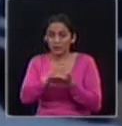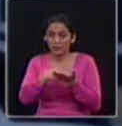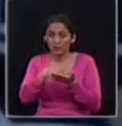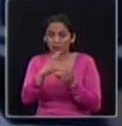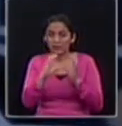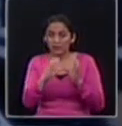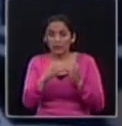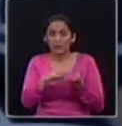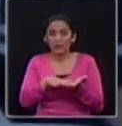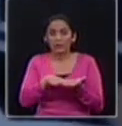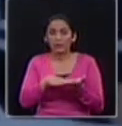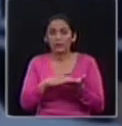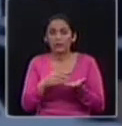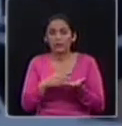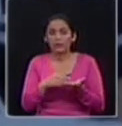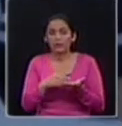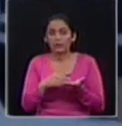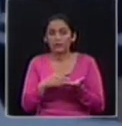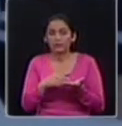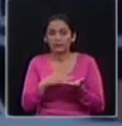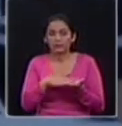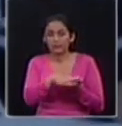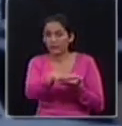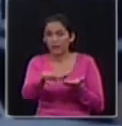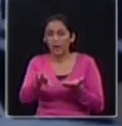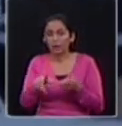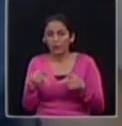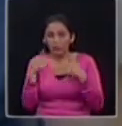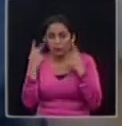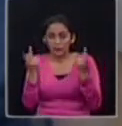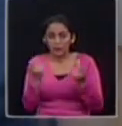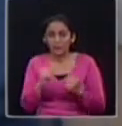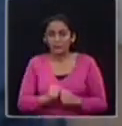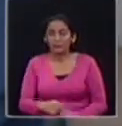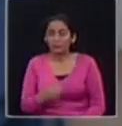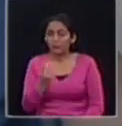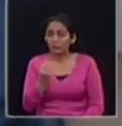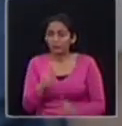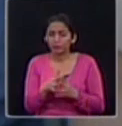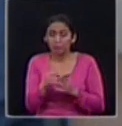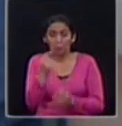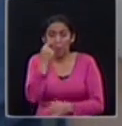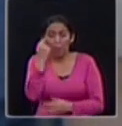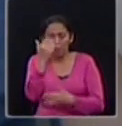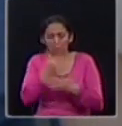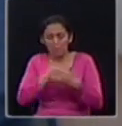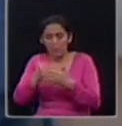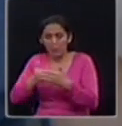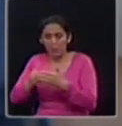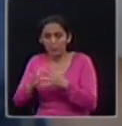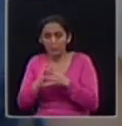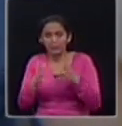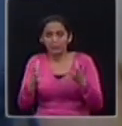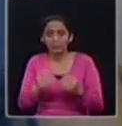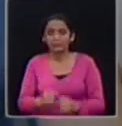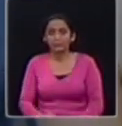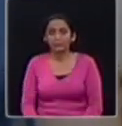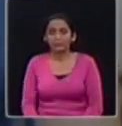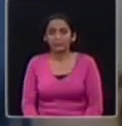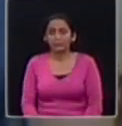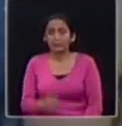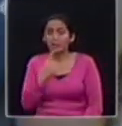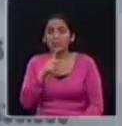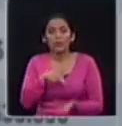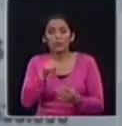66.841 dólares americanos aproximadamente. El dinero captado en esta empresa tenía una base de 300 dólares en adelante